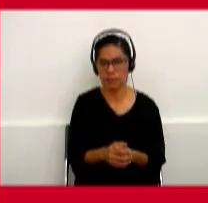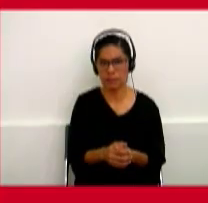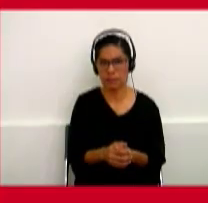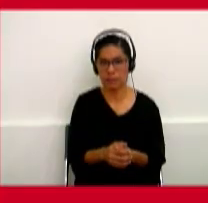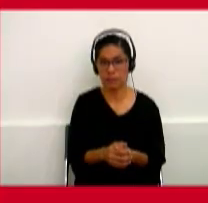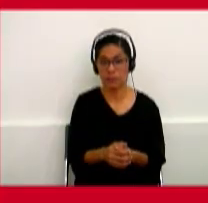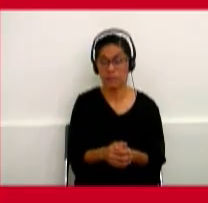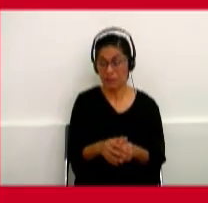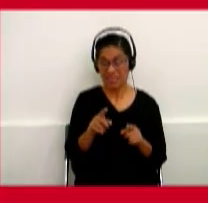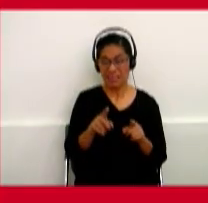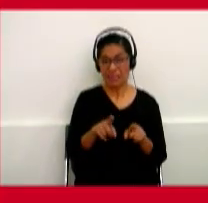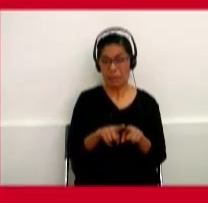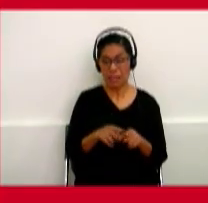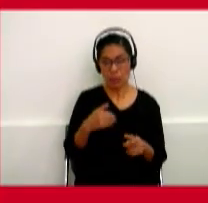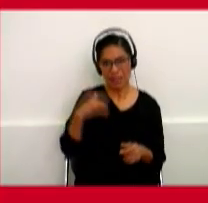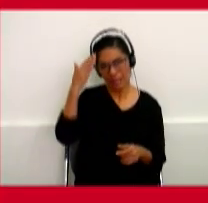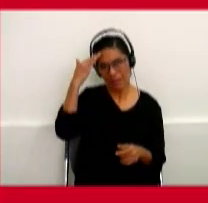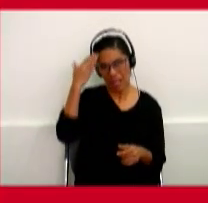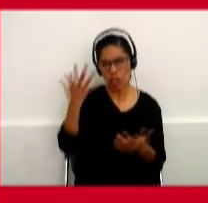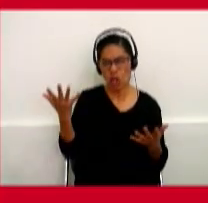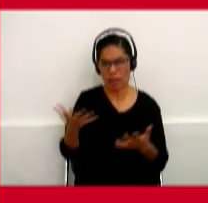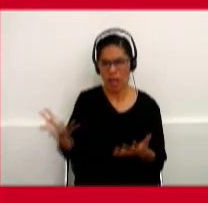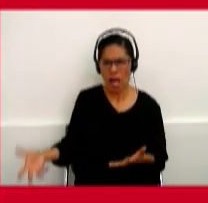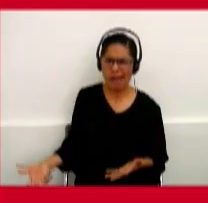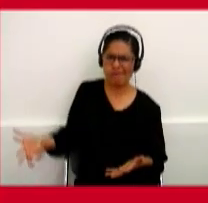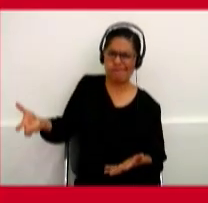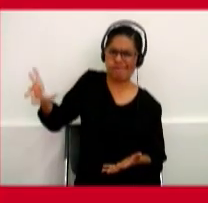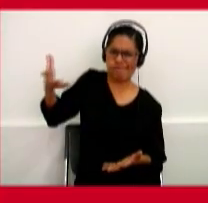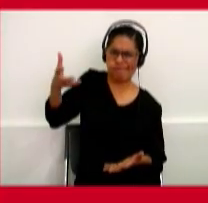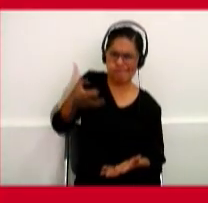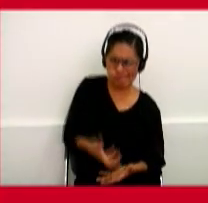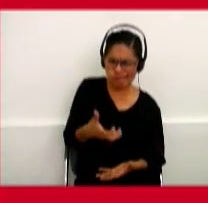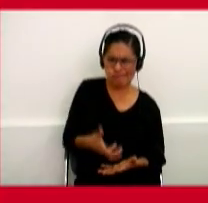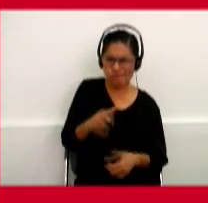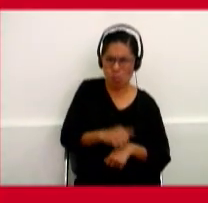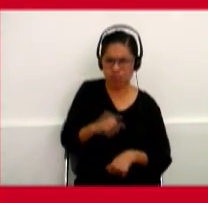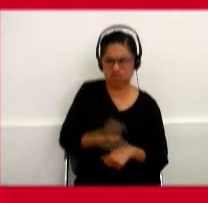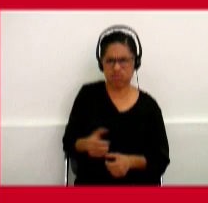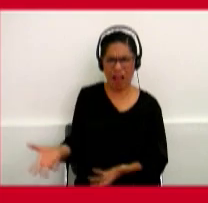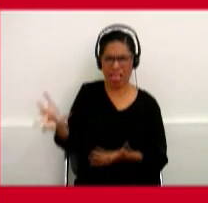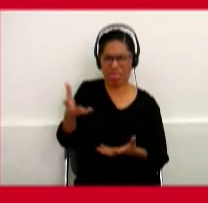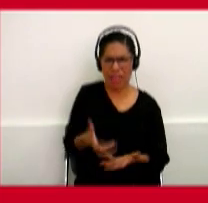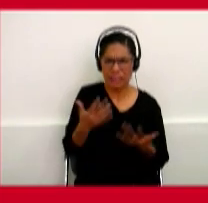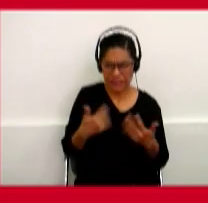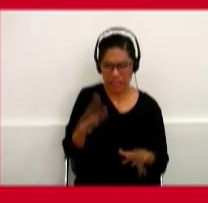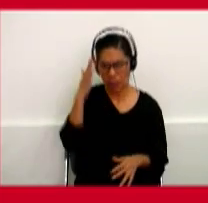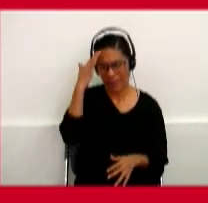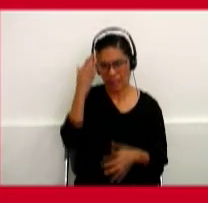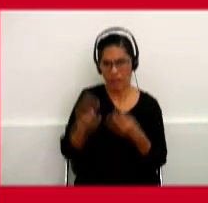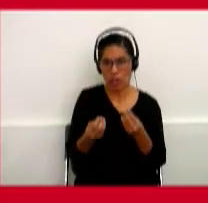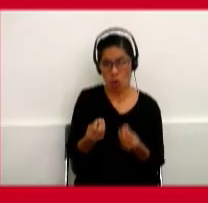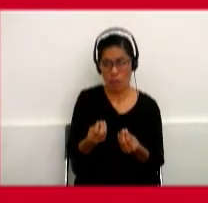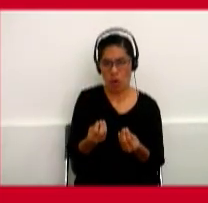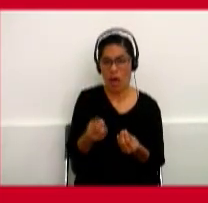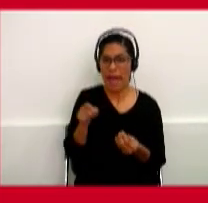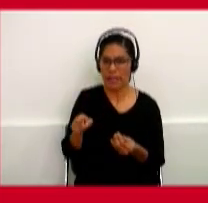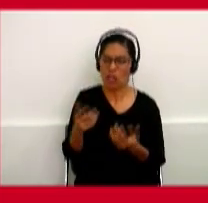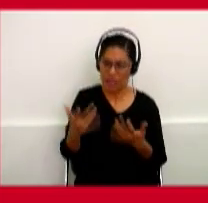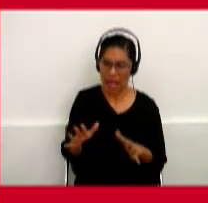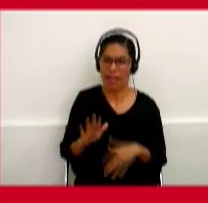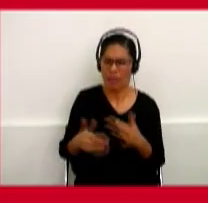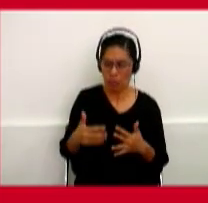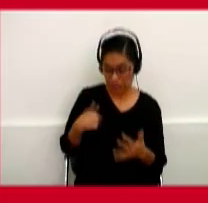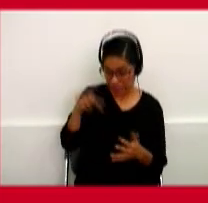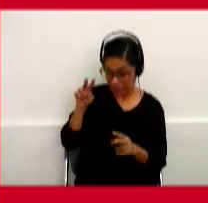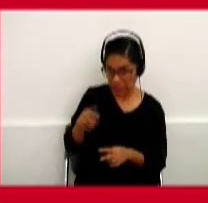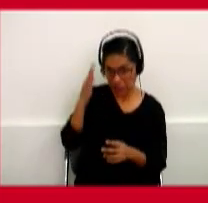están ocurriendo algunos de estos eventos de sobredimensionamiento, y esto puede usarse como información para darle al área de perforación y